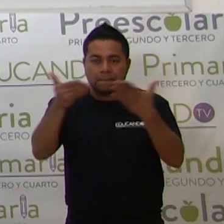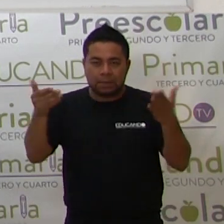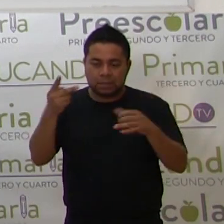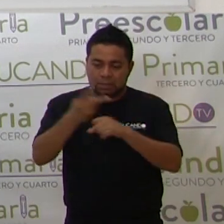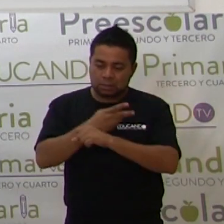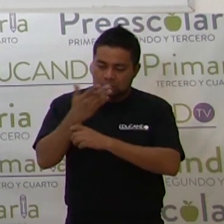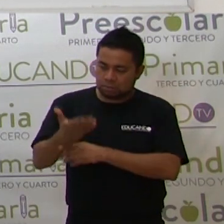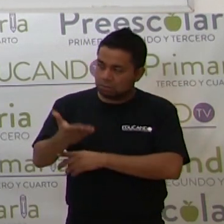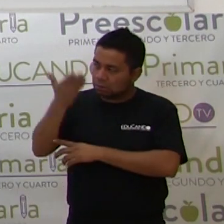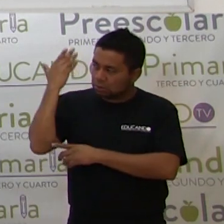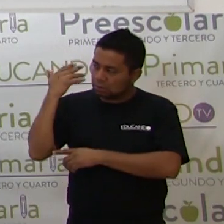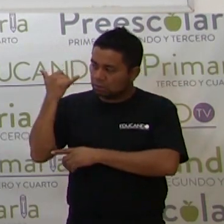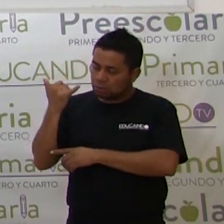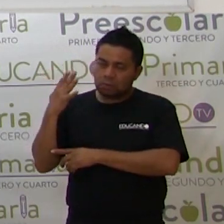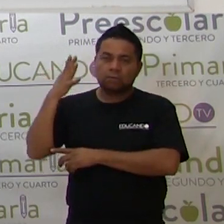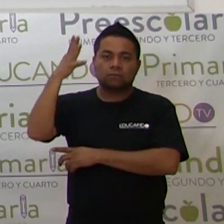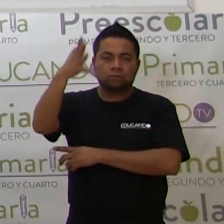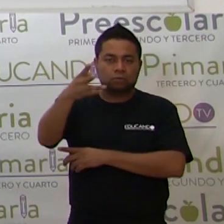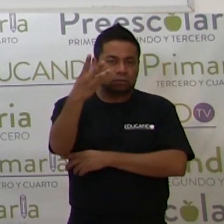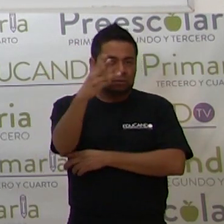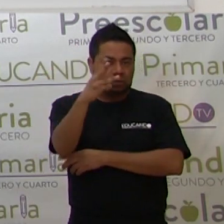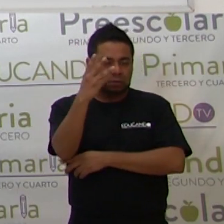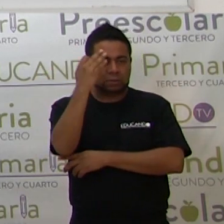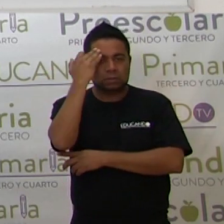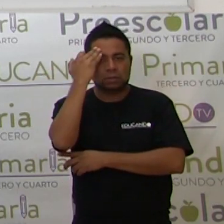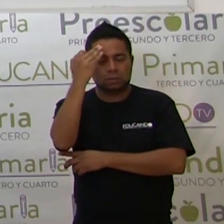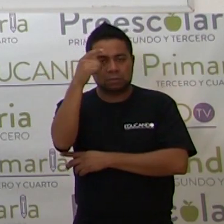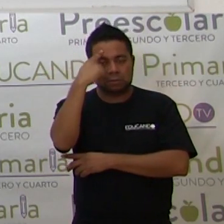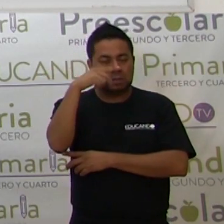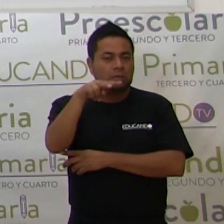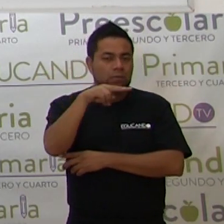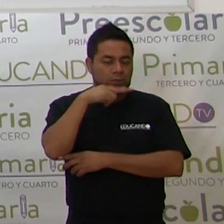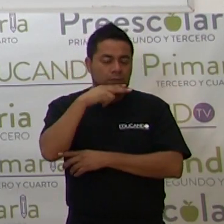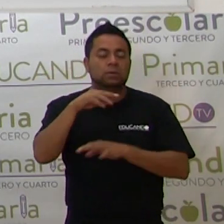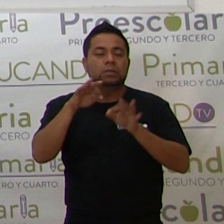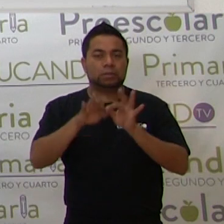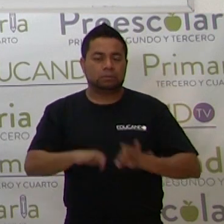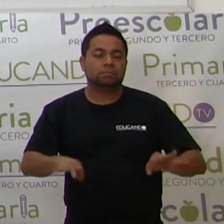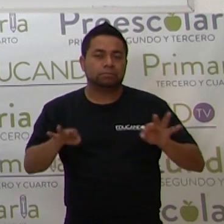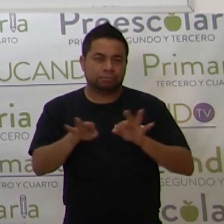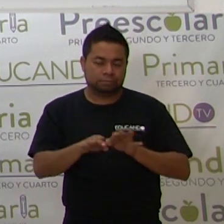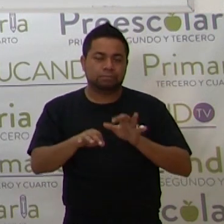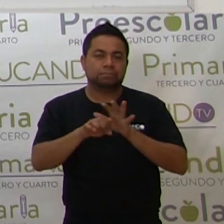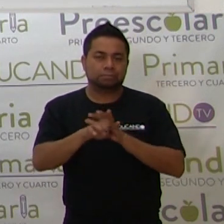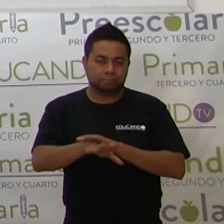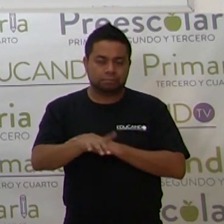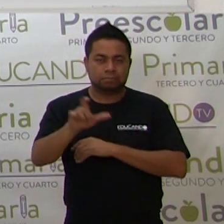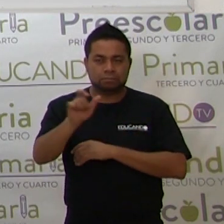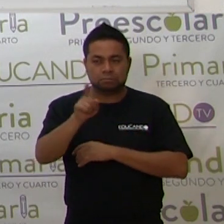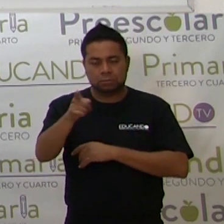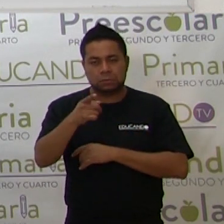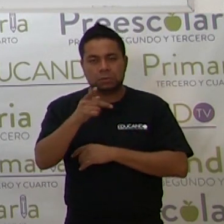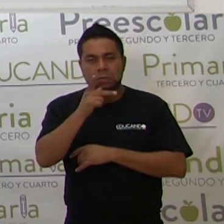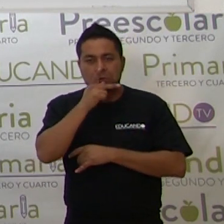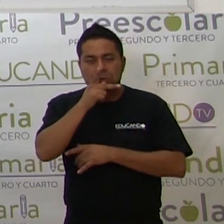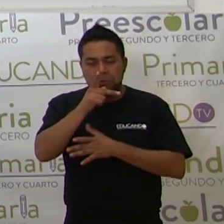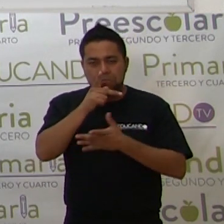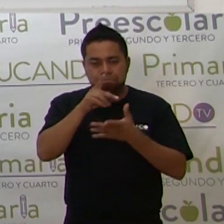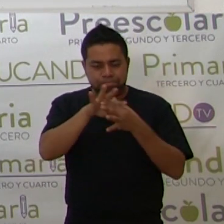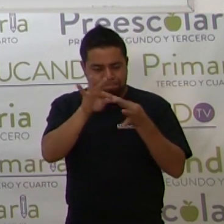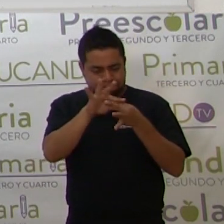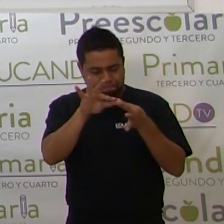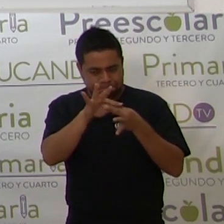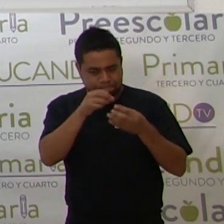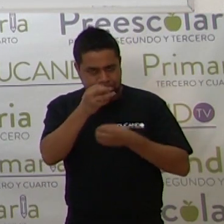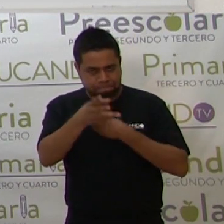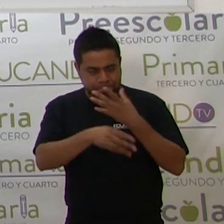pasado y futuro. Es importante que tú al momento de poder redactar tu narración, tomes